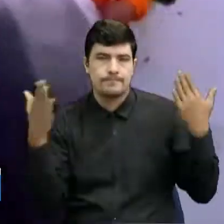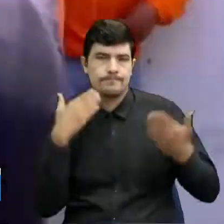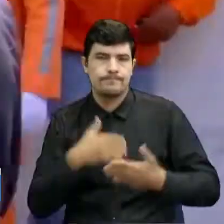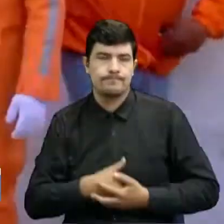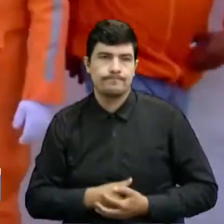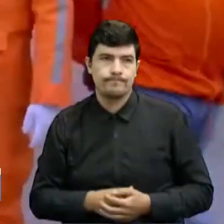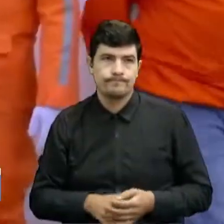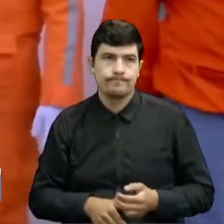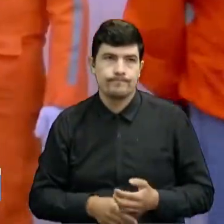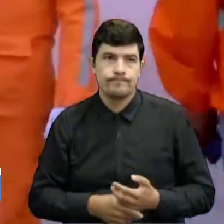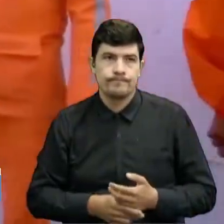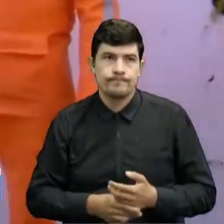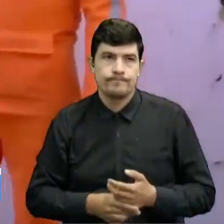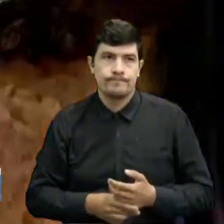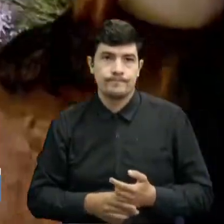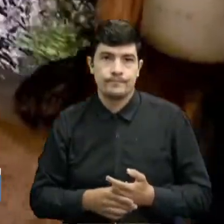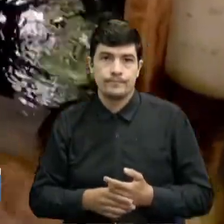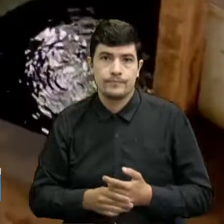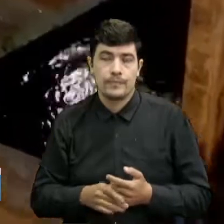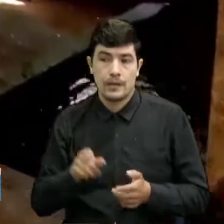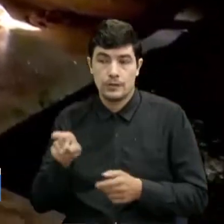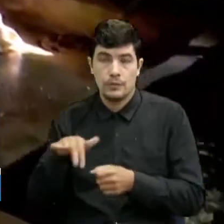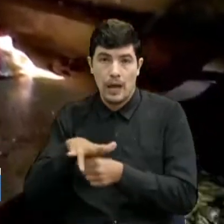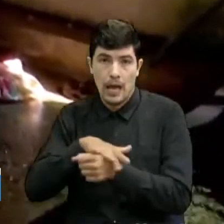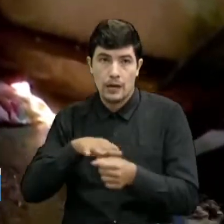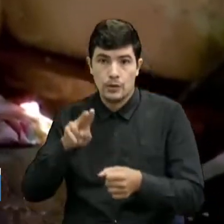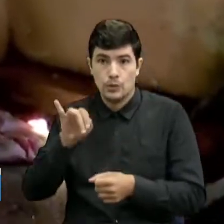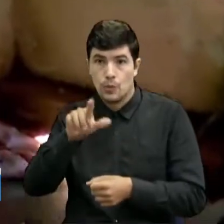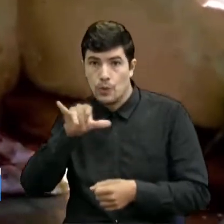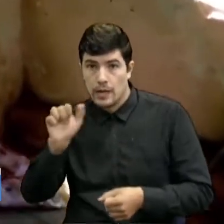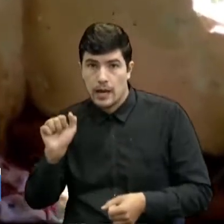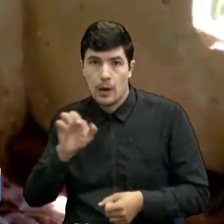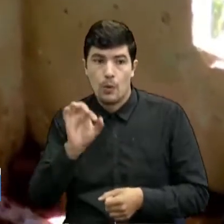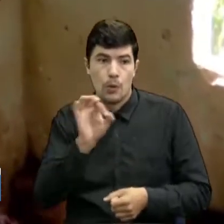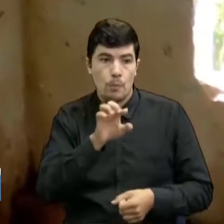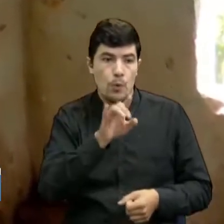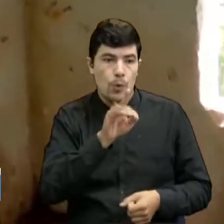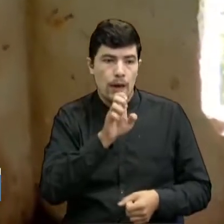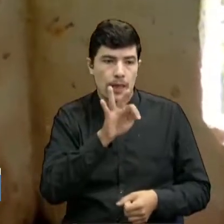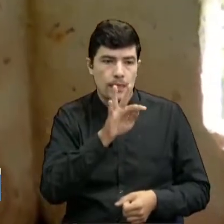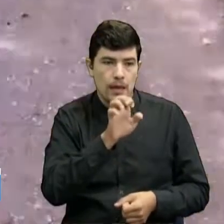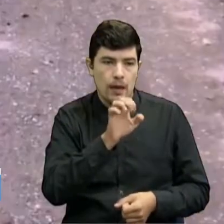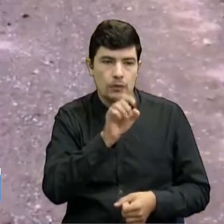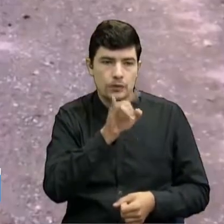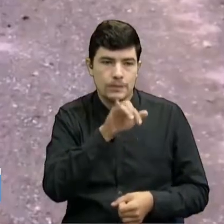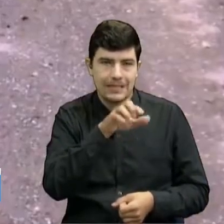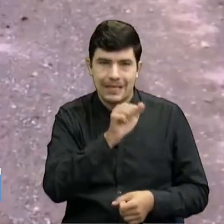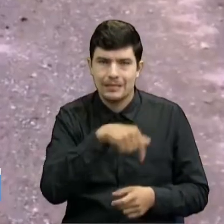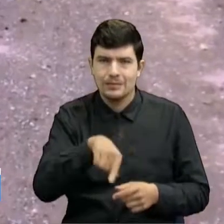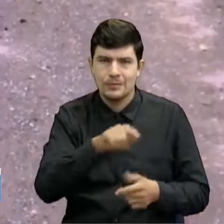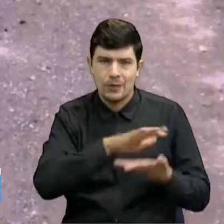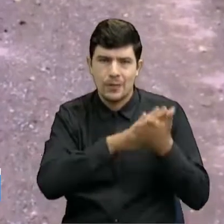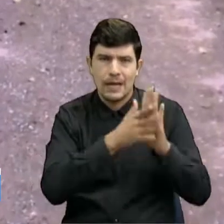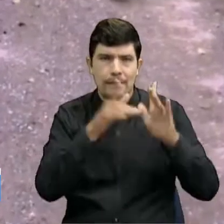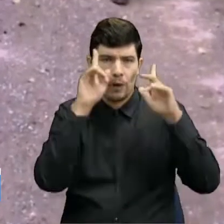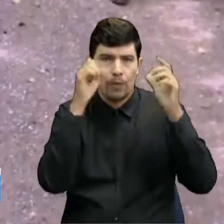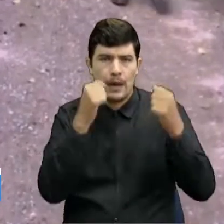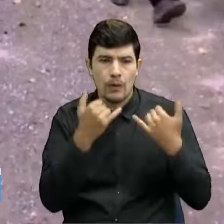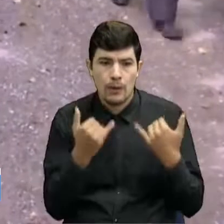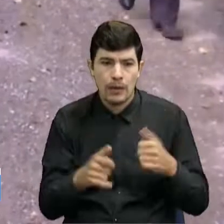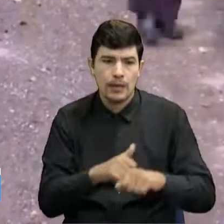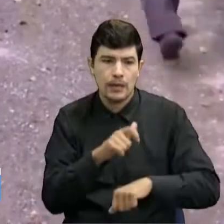Los habitantes del Zulia y Puente Ospina están preocupados por la temporada de lluvias. Hace falta, sí, hace falta mucho